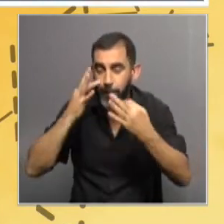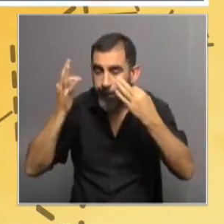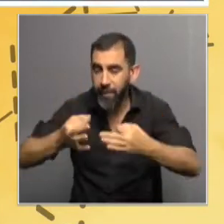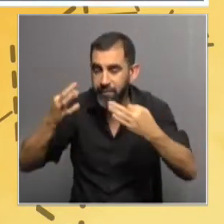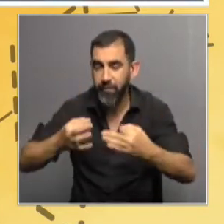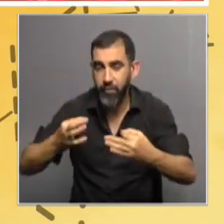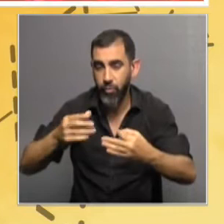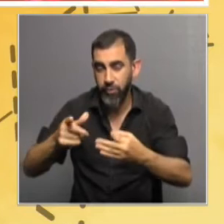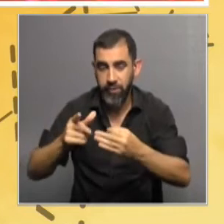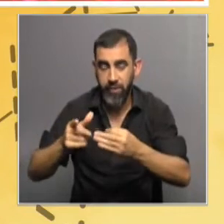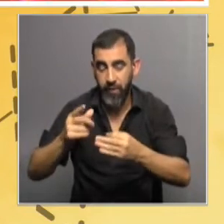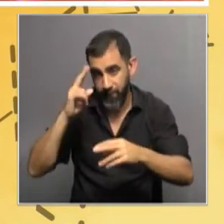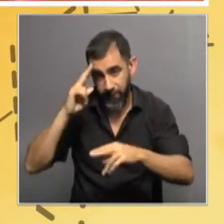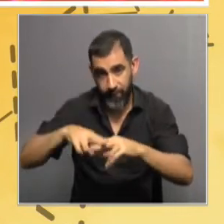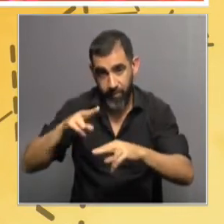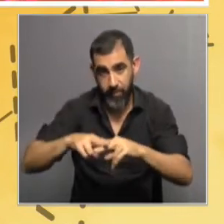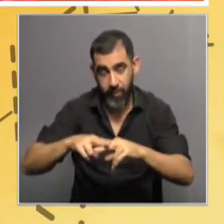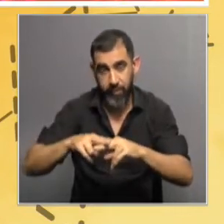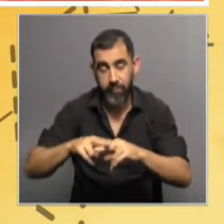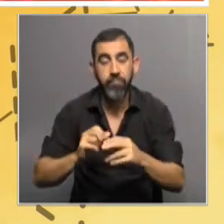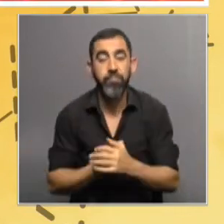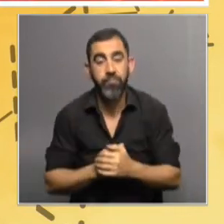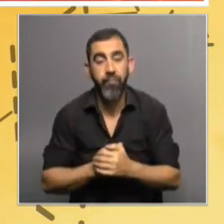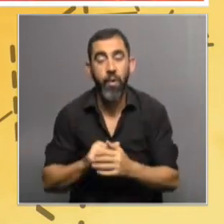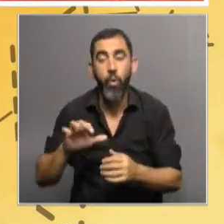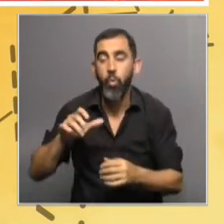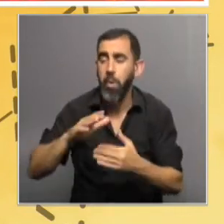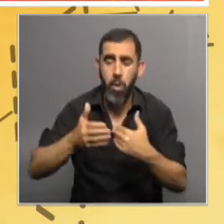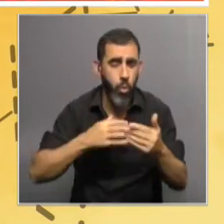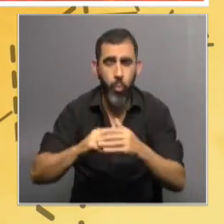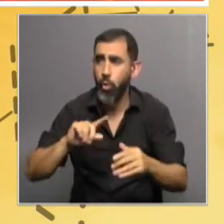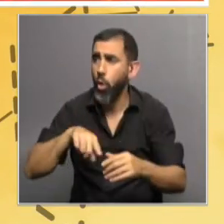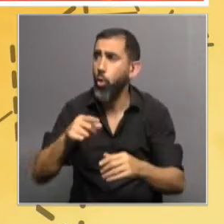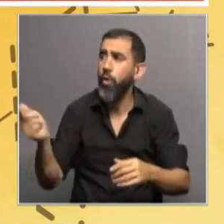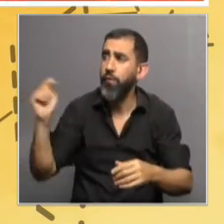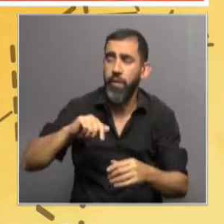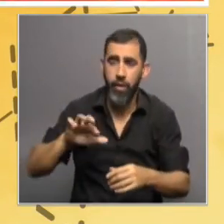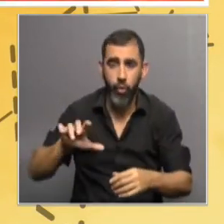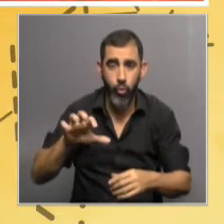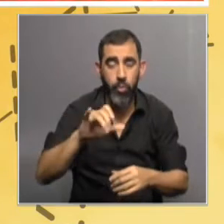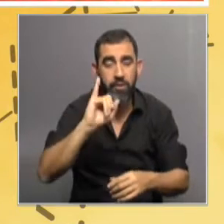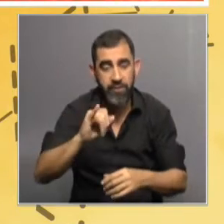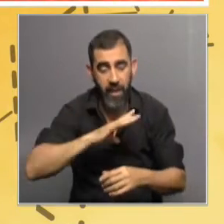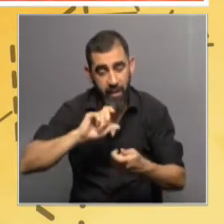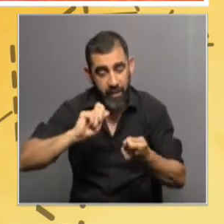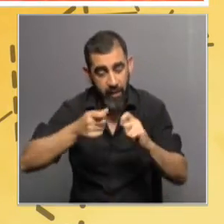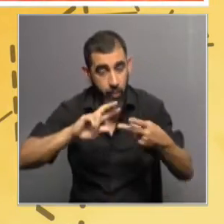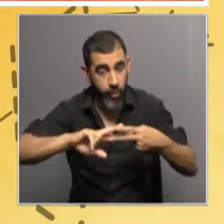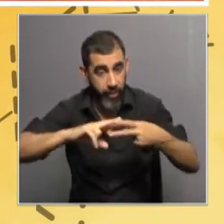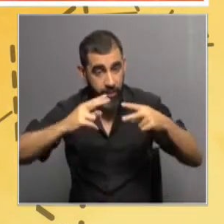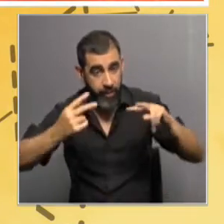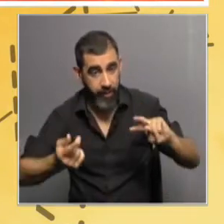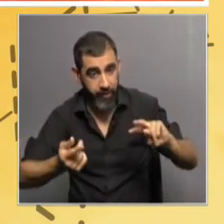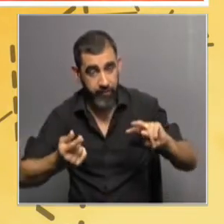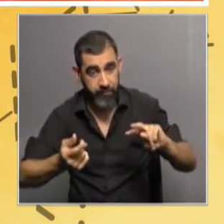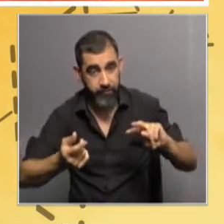hablamos de tumores agnósticos se llama no importa donde se hayan originado pero si tiene una alteración genética para lo que hay